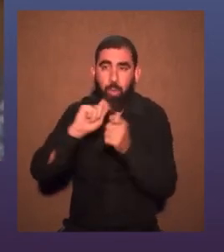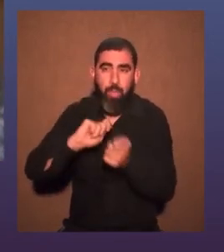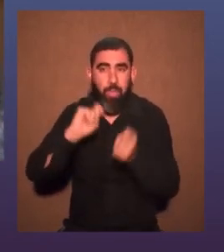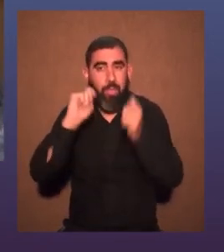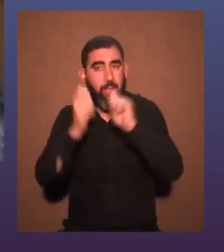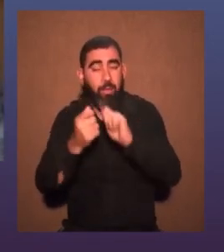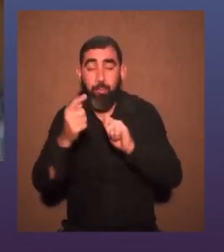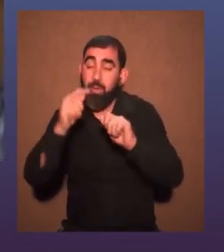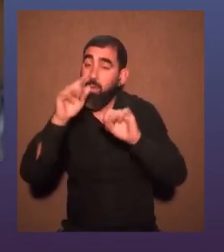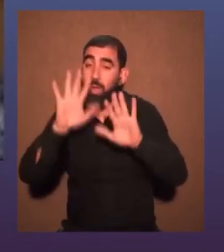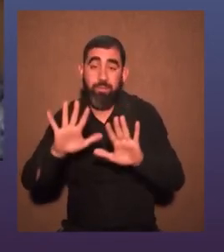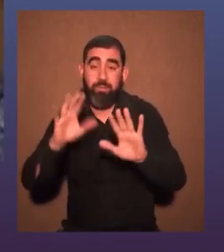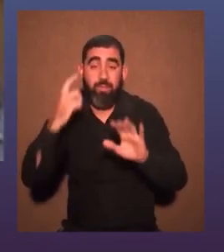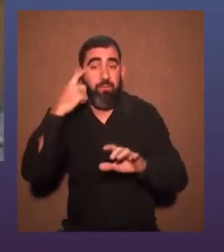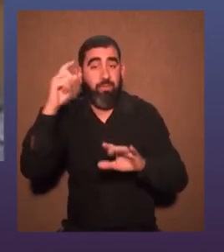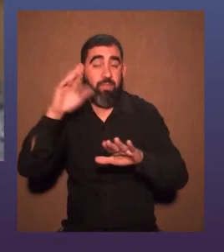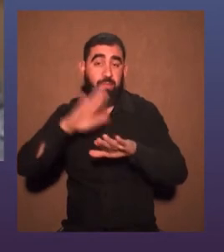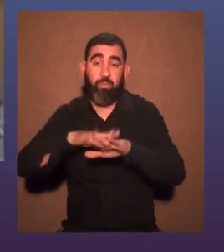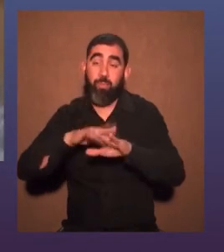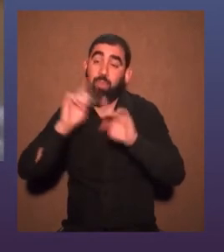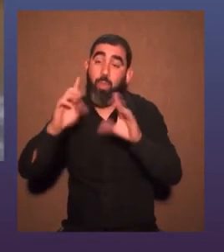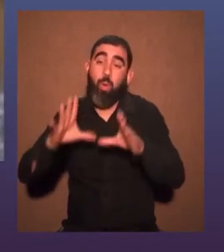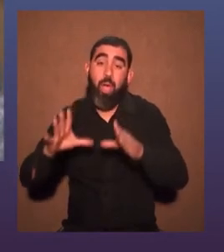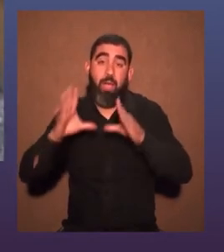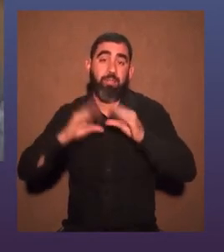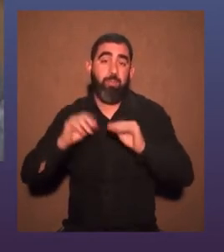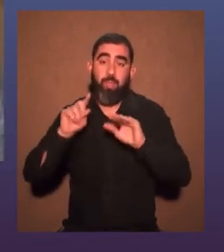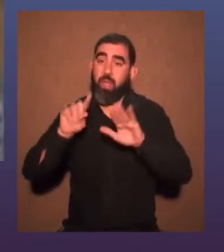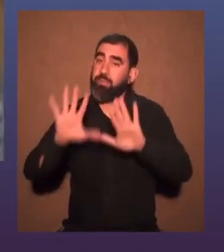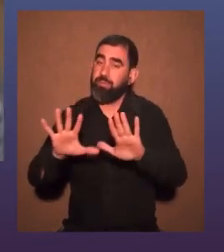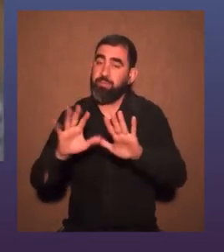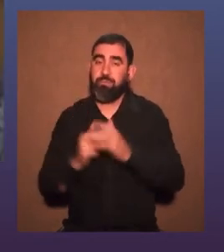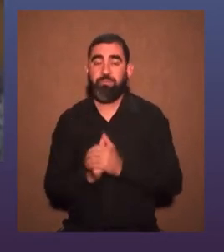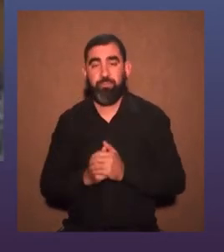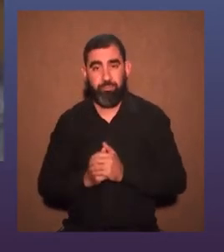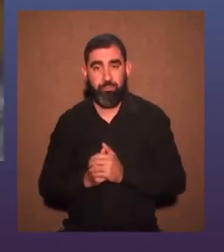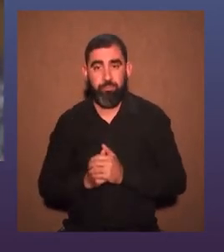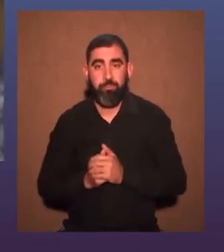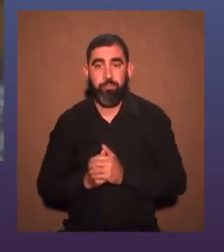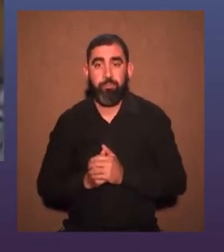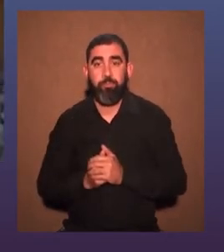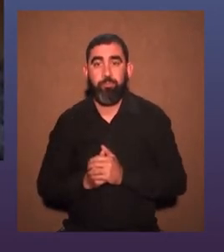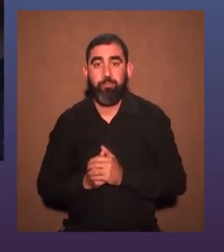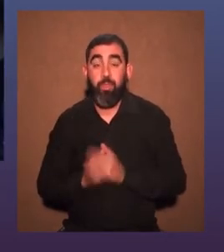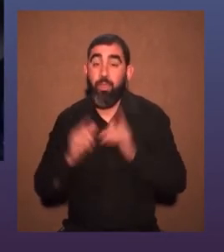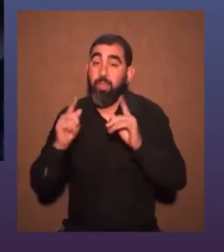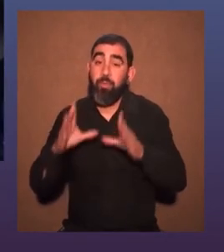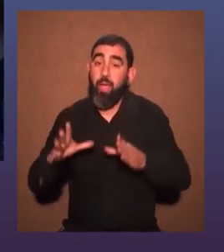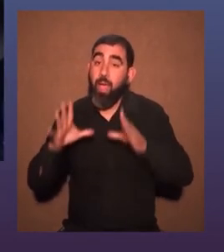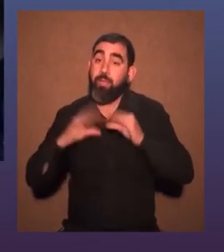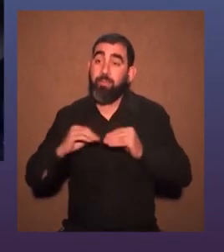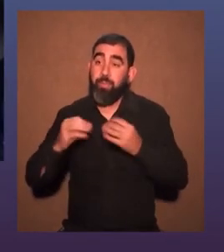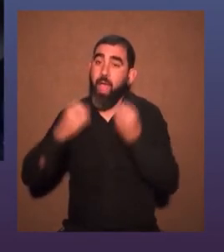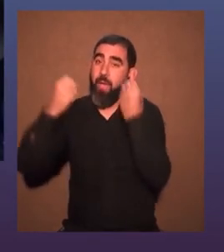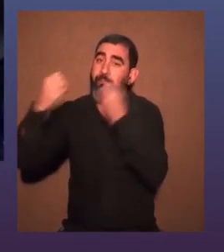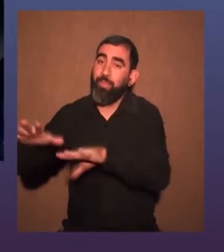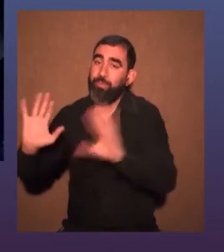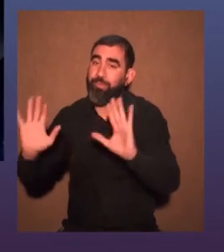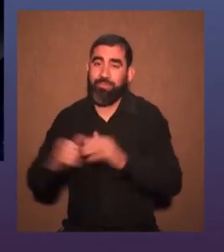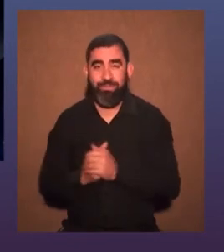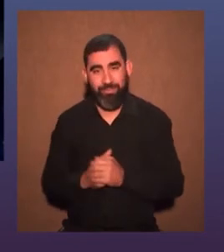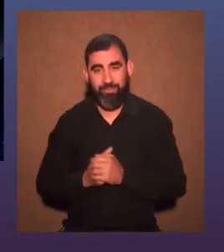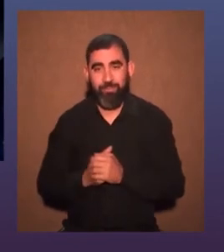eso es parte del acto creativo, hay que aceptarlo de esa manera, es una consecuencia, yo lo veo de esa manera. Hay que aceptarlo y abandonarlo, ¿no,